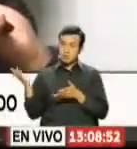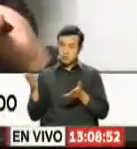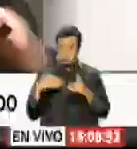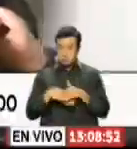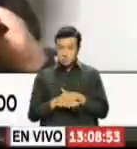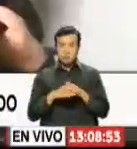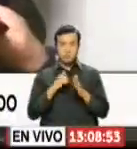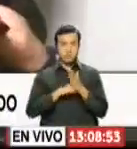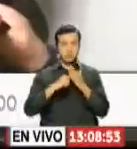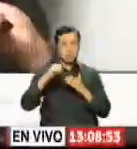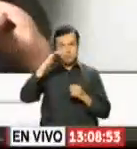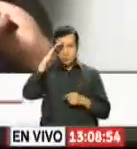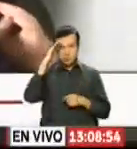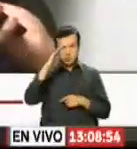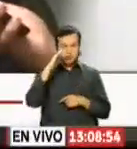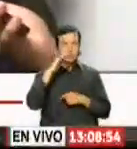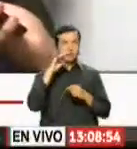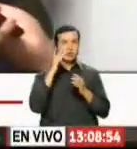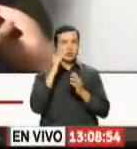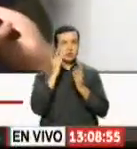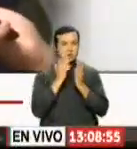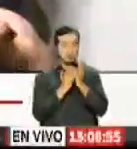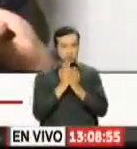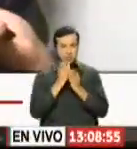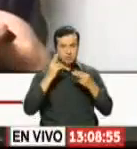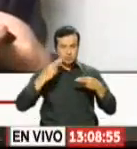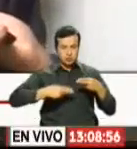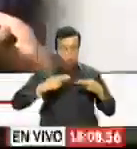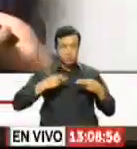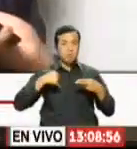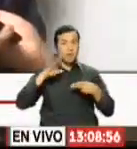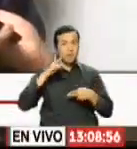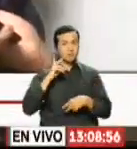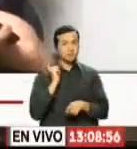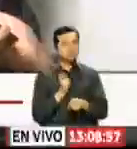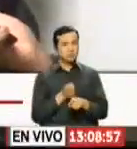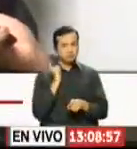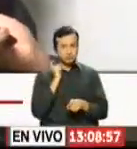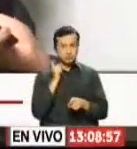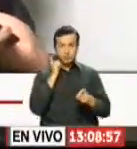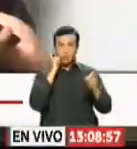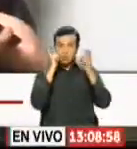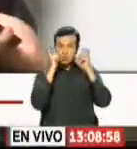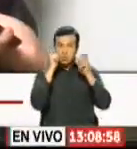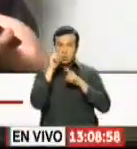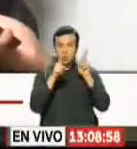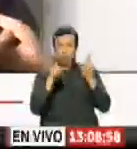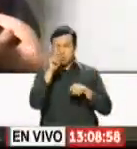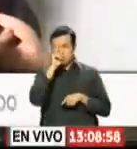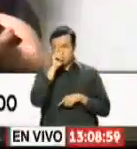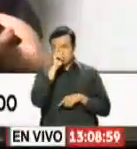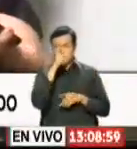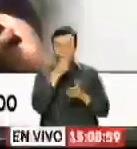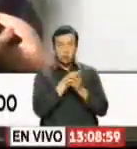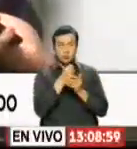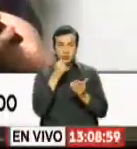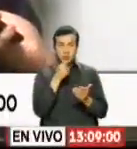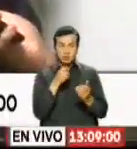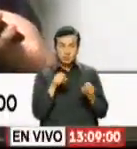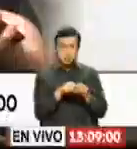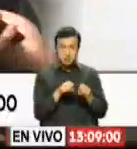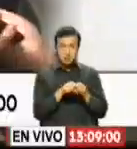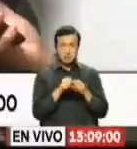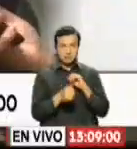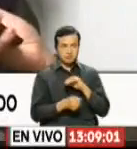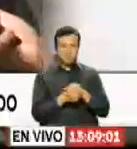con el Ministerio del Interior, con el SENAE, para tomar medidas mucho más estrictas para el control del contrabando. Son medidas